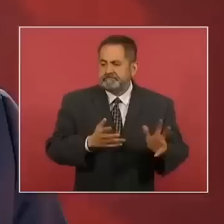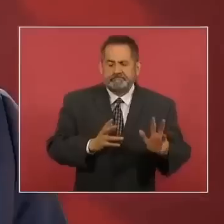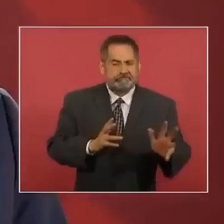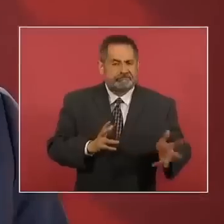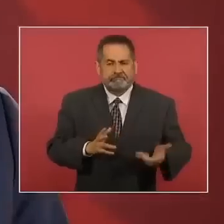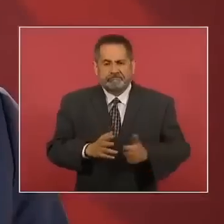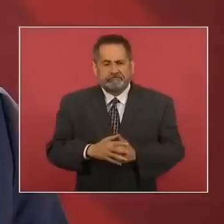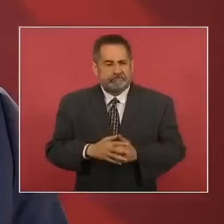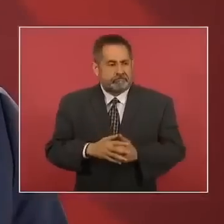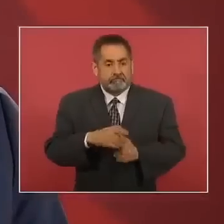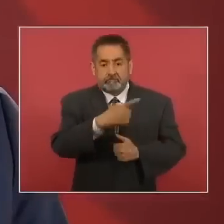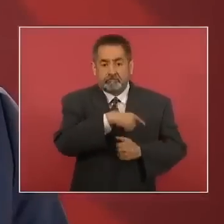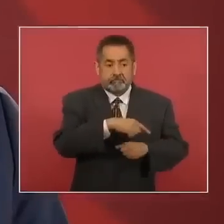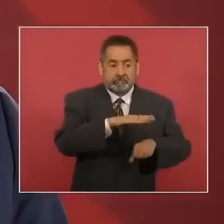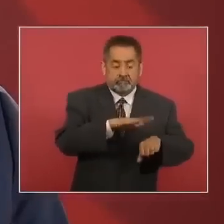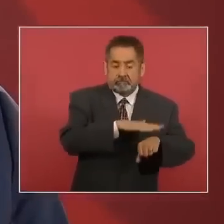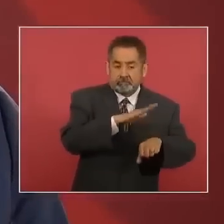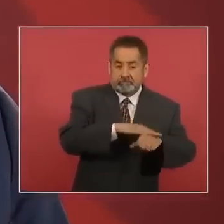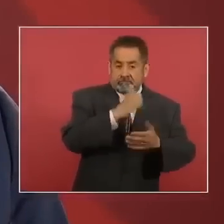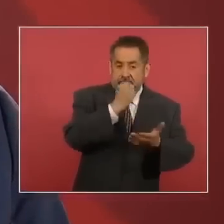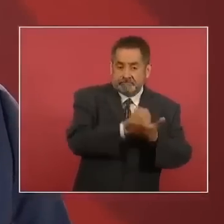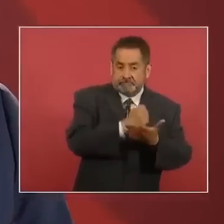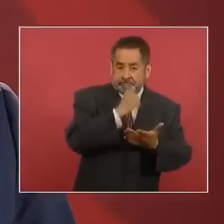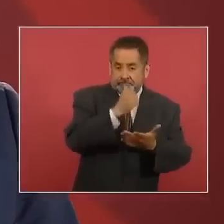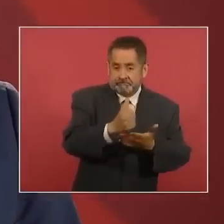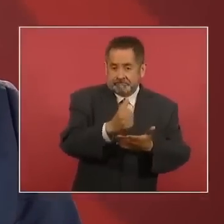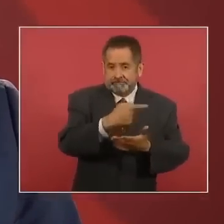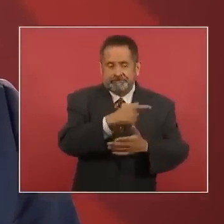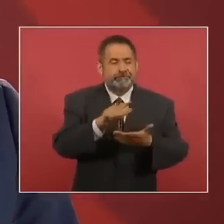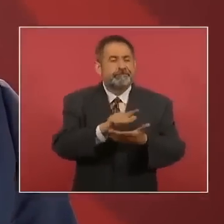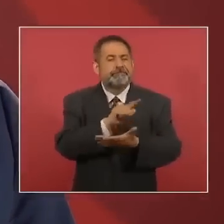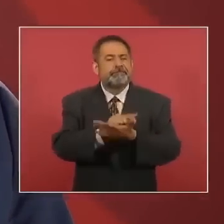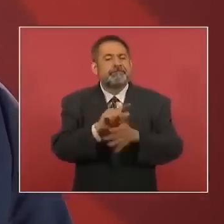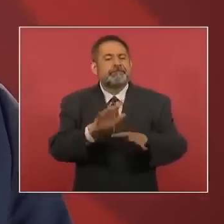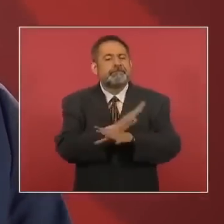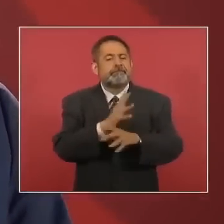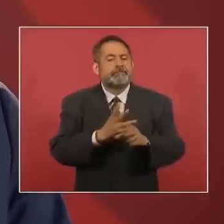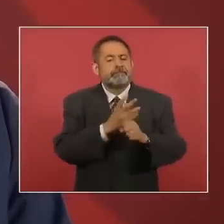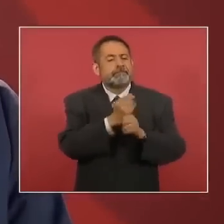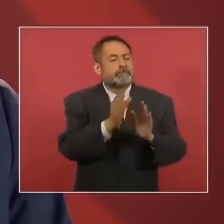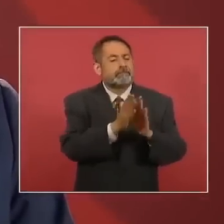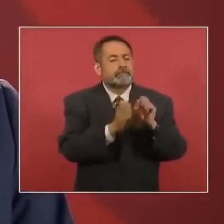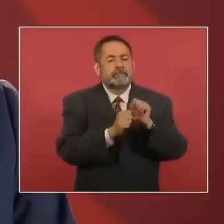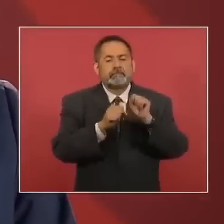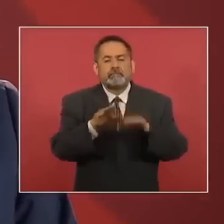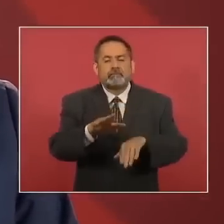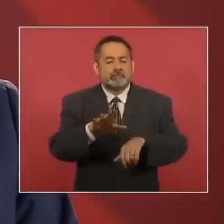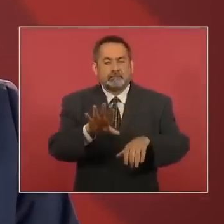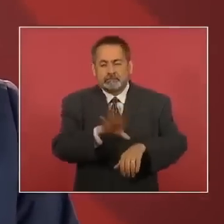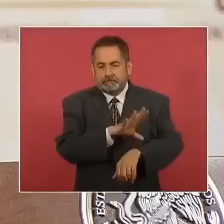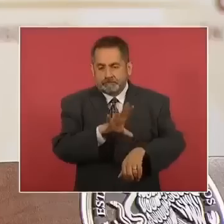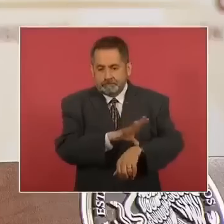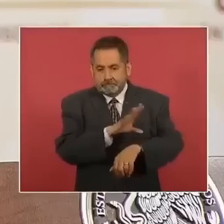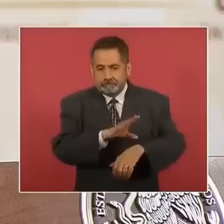aprobar la reforma constitucional en materia eléctrica